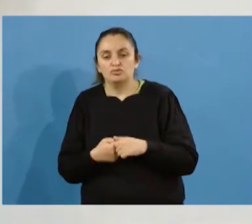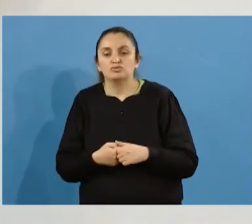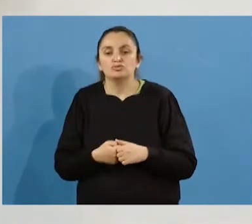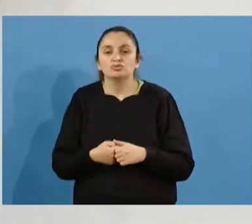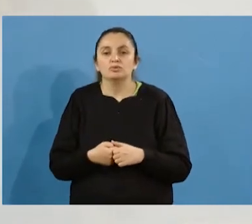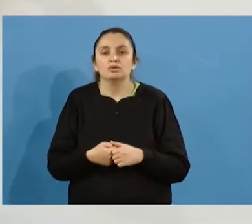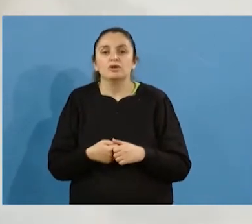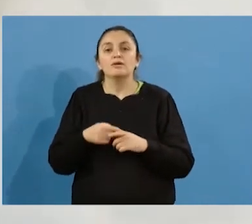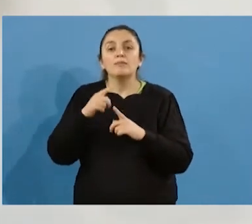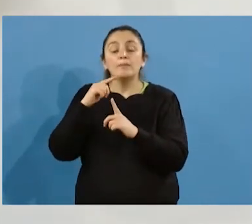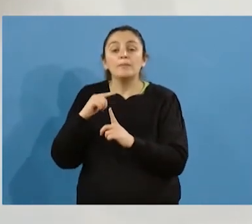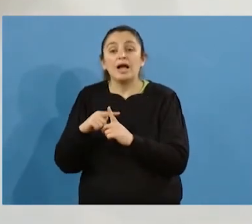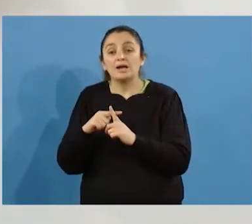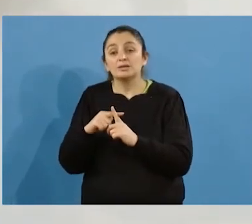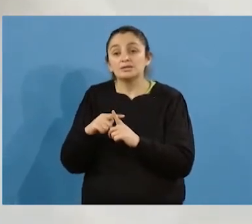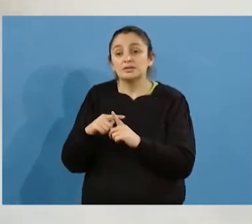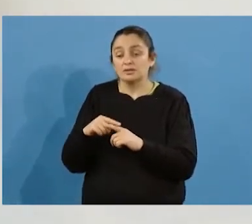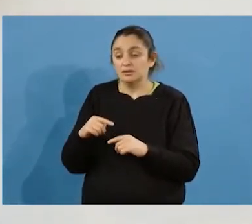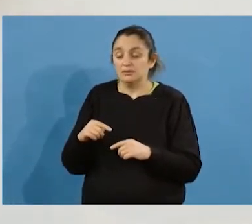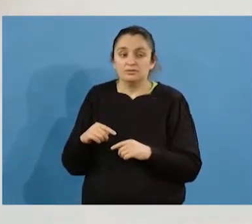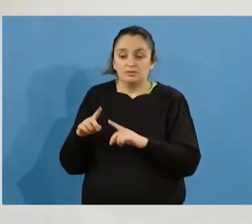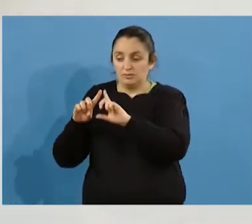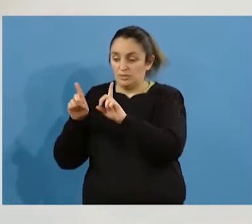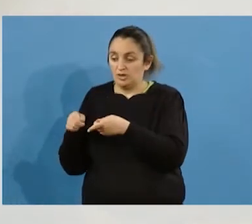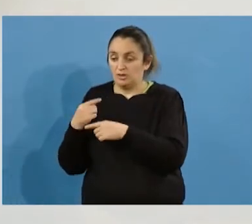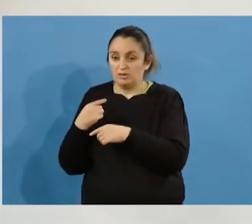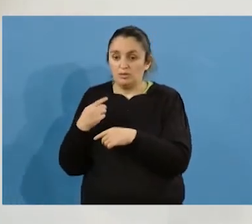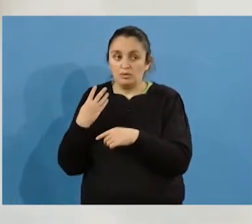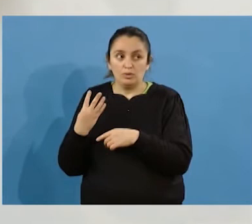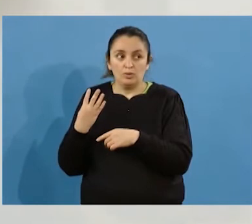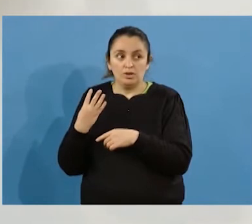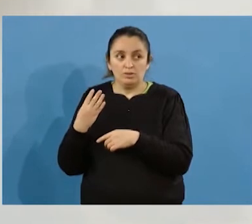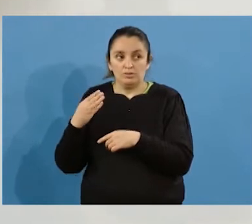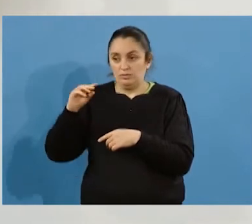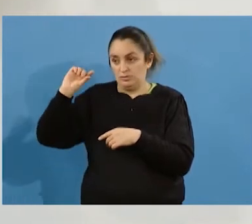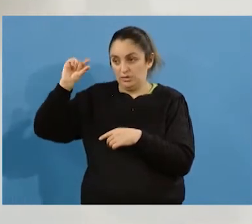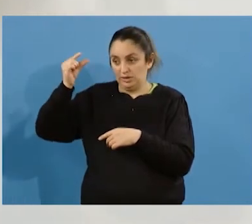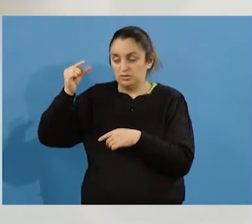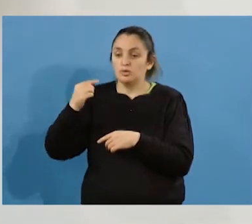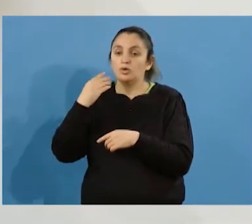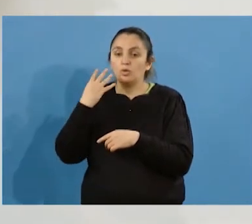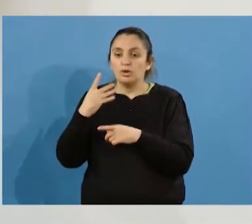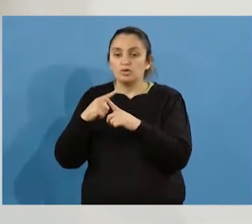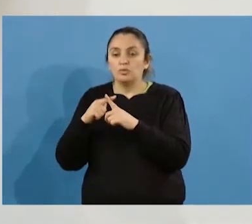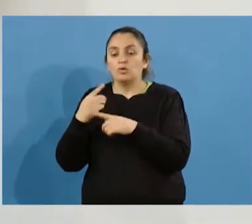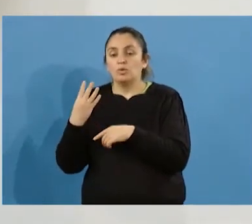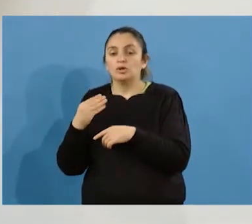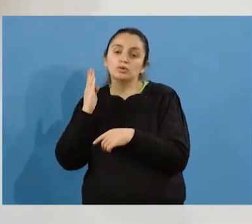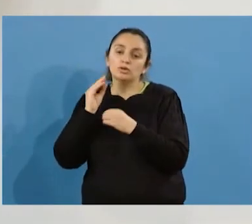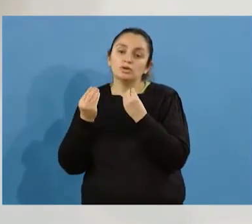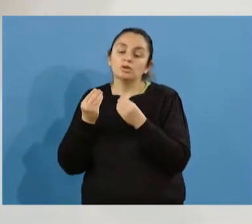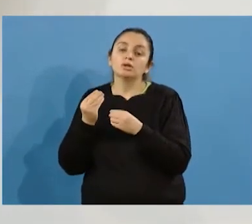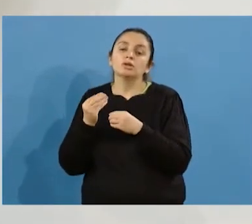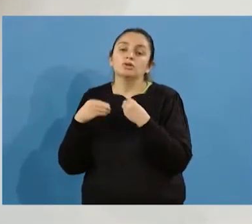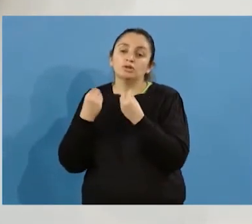más y esa potencia como ya la voy a resolver me va a quedar 4 por 4 16 ya pudo